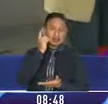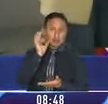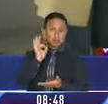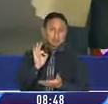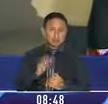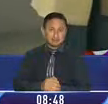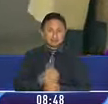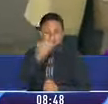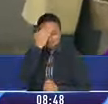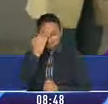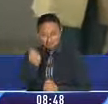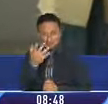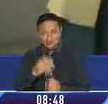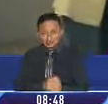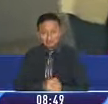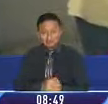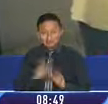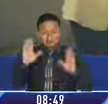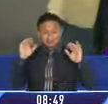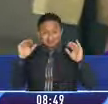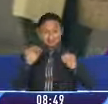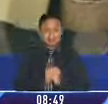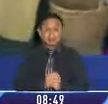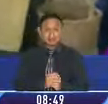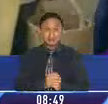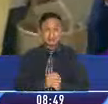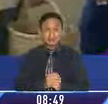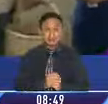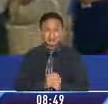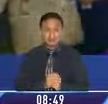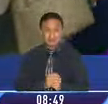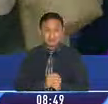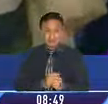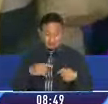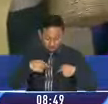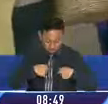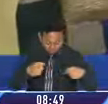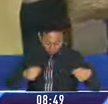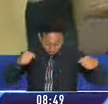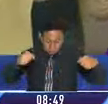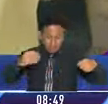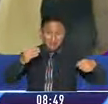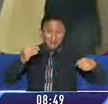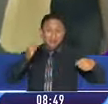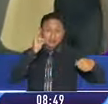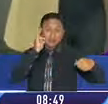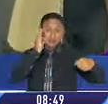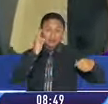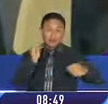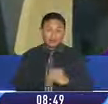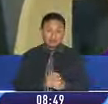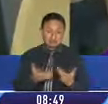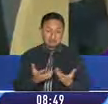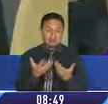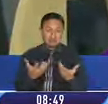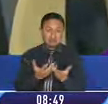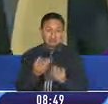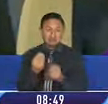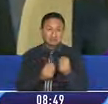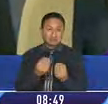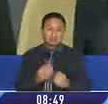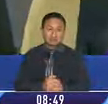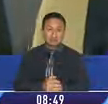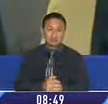saludables. Buenos días. Hola, Adri, ¿cómo estás? ¿Qué nos trajiste? Hoy les traje frutas, verduras, no sé qué podemos hacer, tal vez